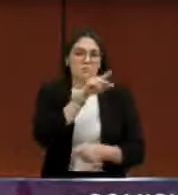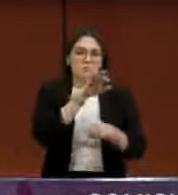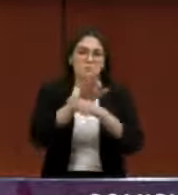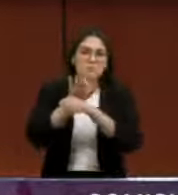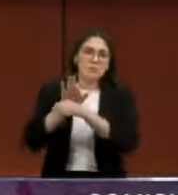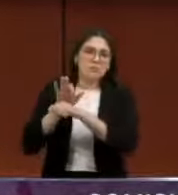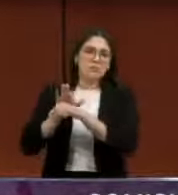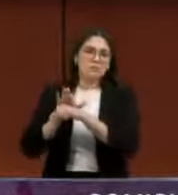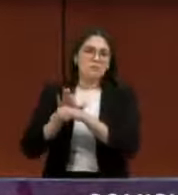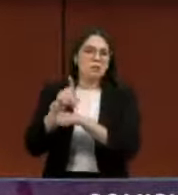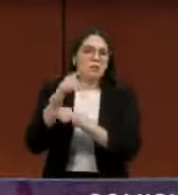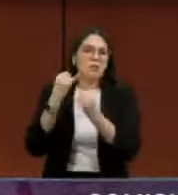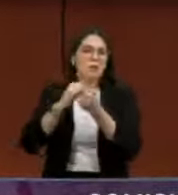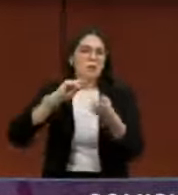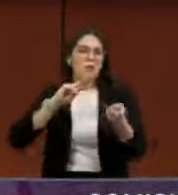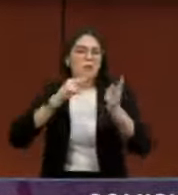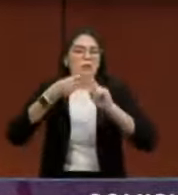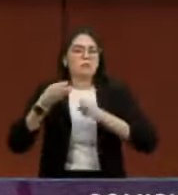pura mentira